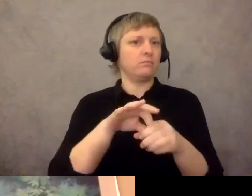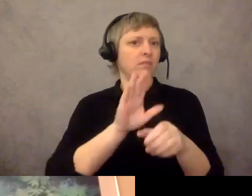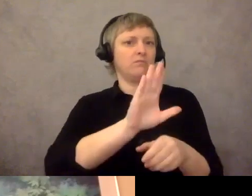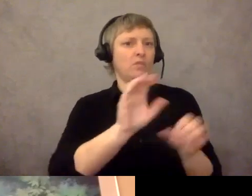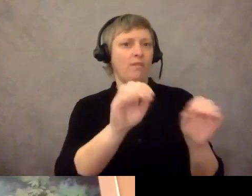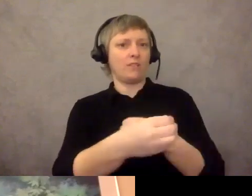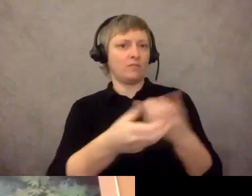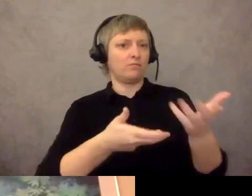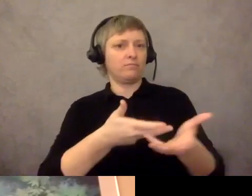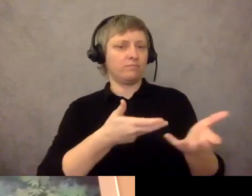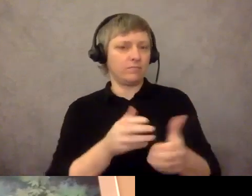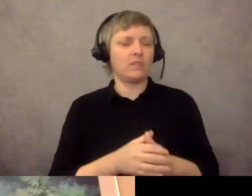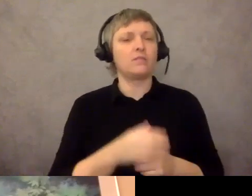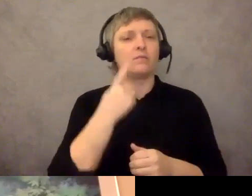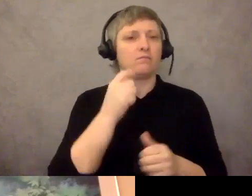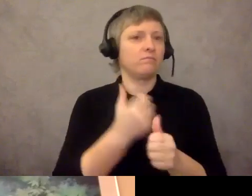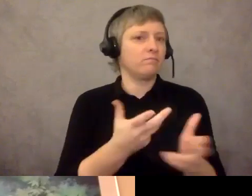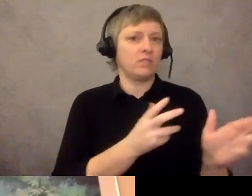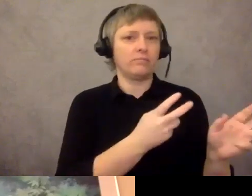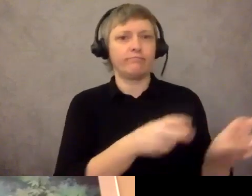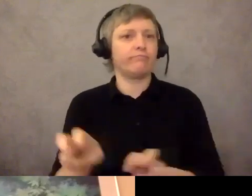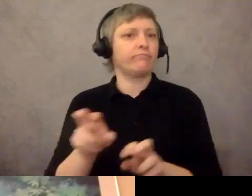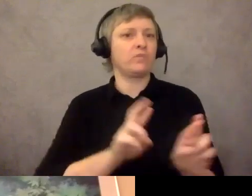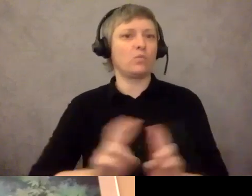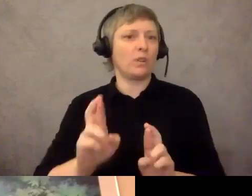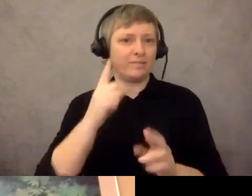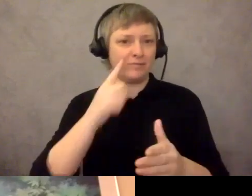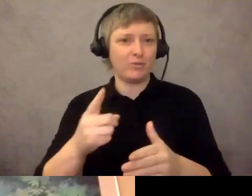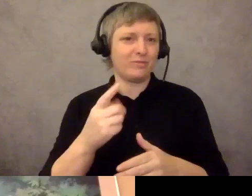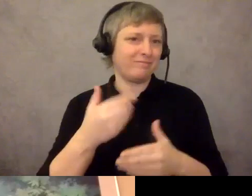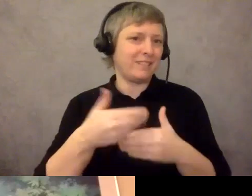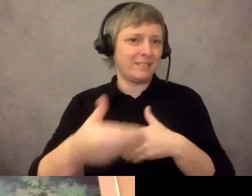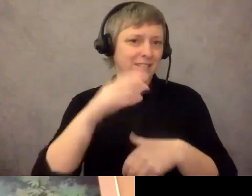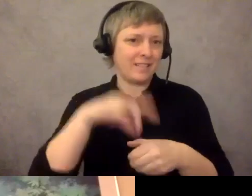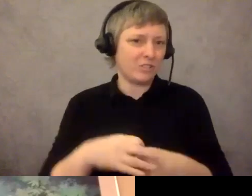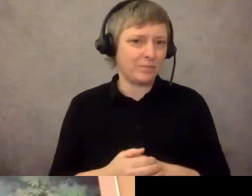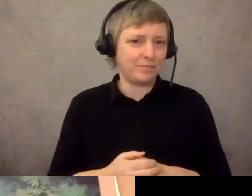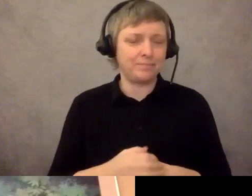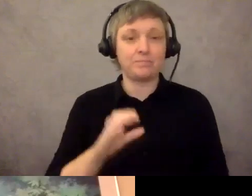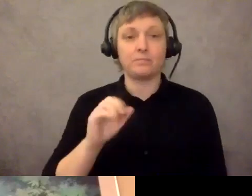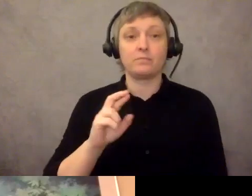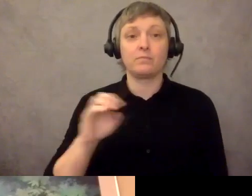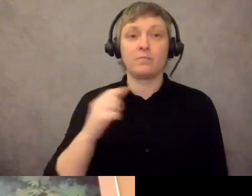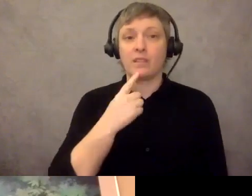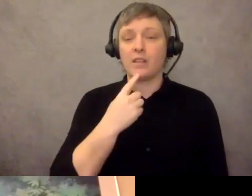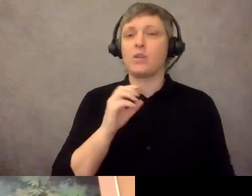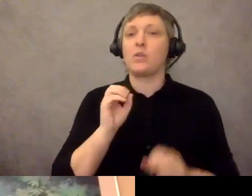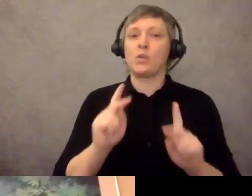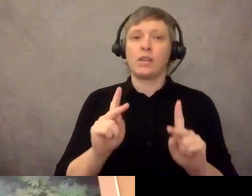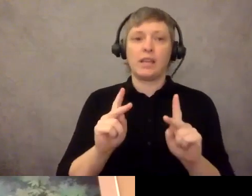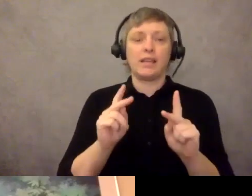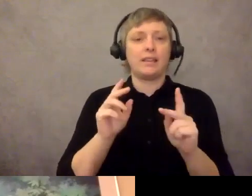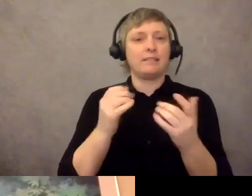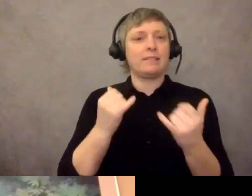Okay, thank you. That, gracias, y nos pone justo después de 9 de la noche, así que vamos a tener un poco más de